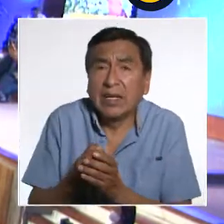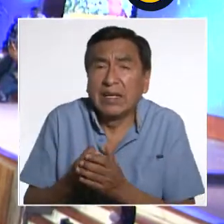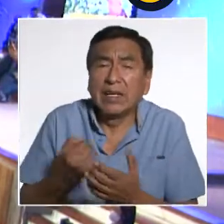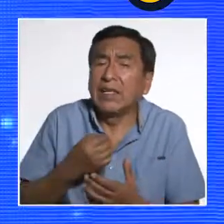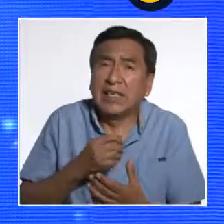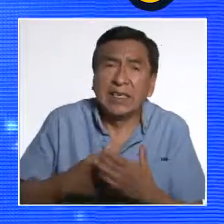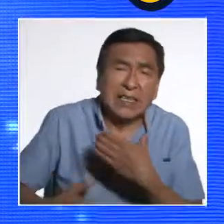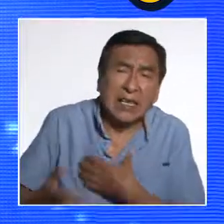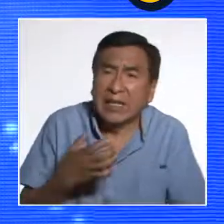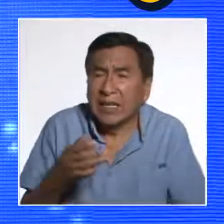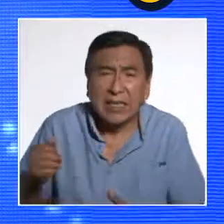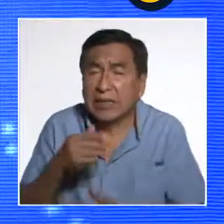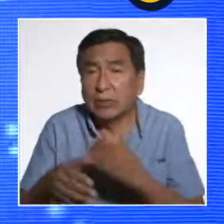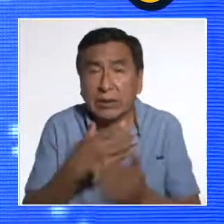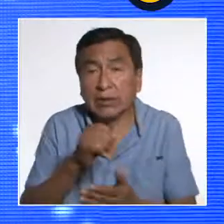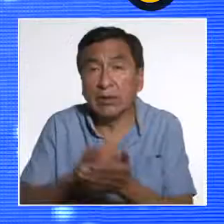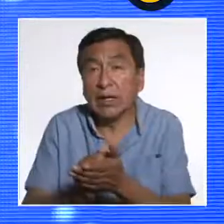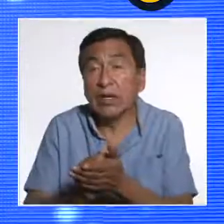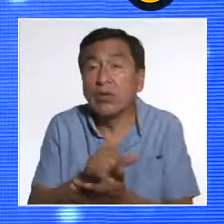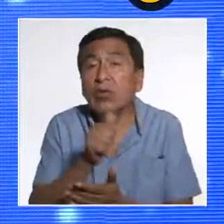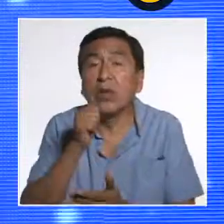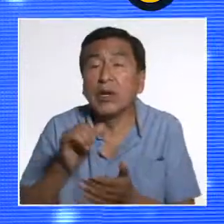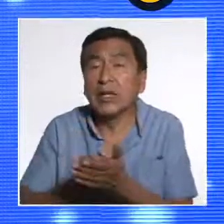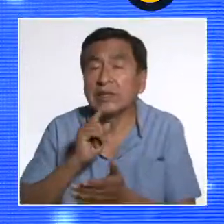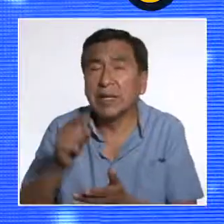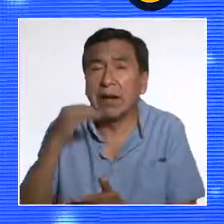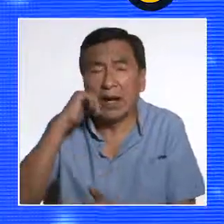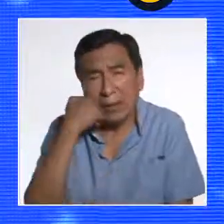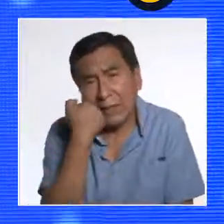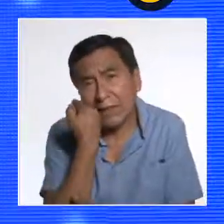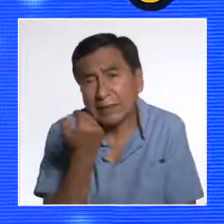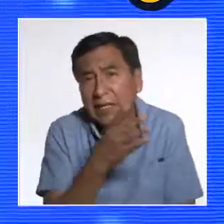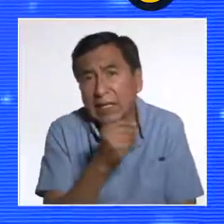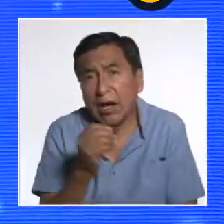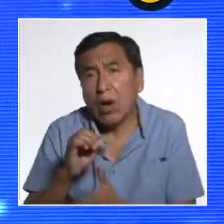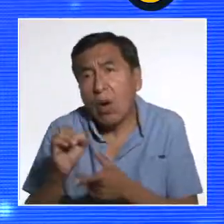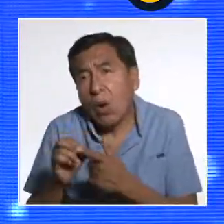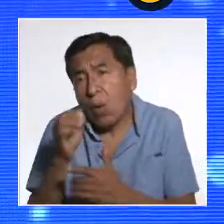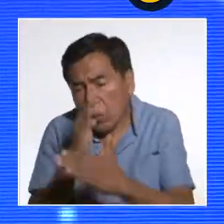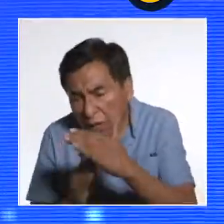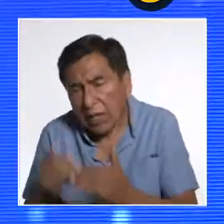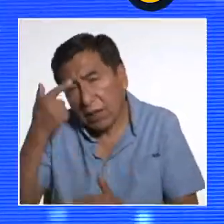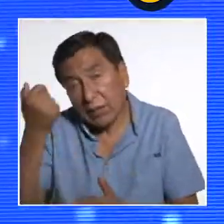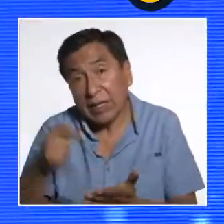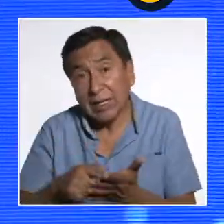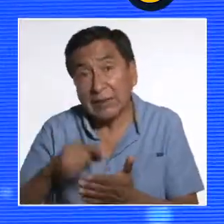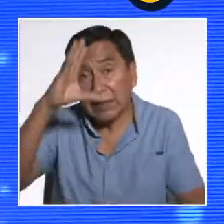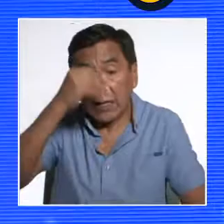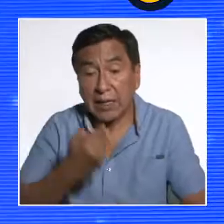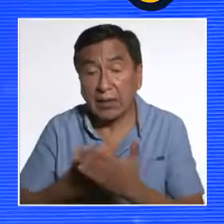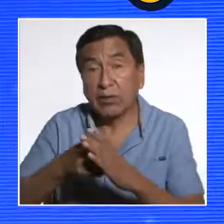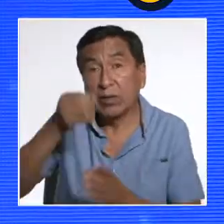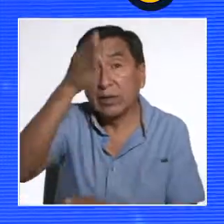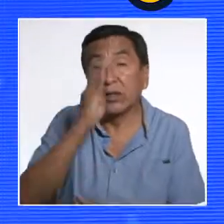mujer que se vio avergonzada o humillada porque este hijo de Dios,